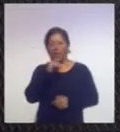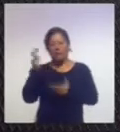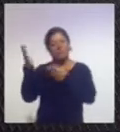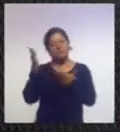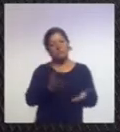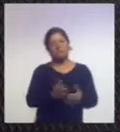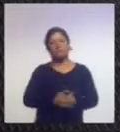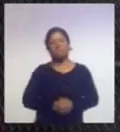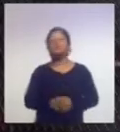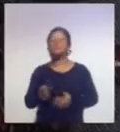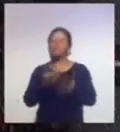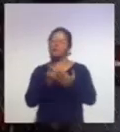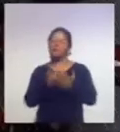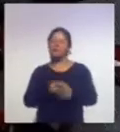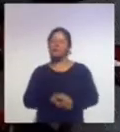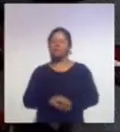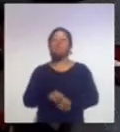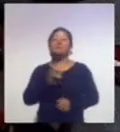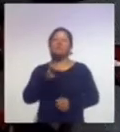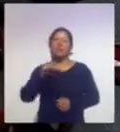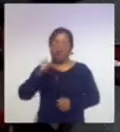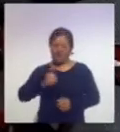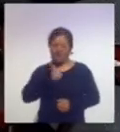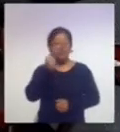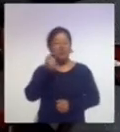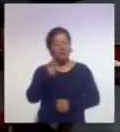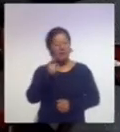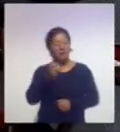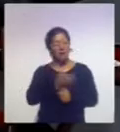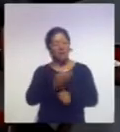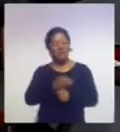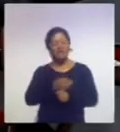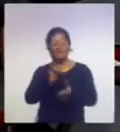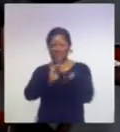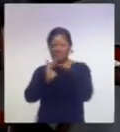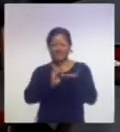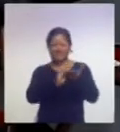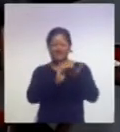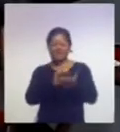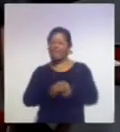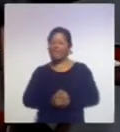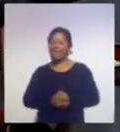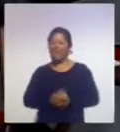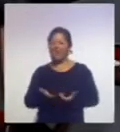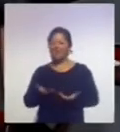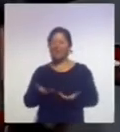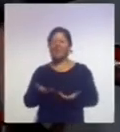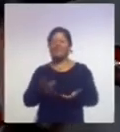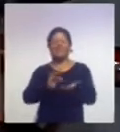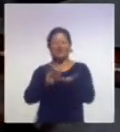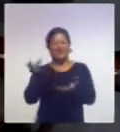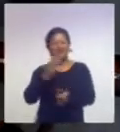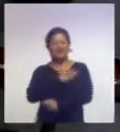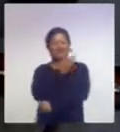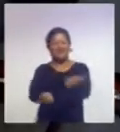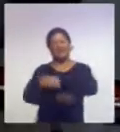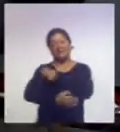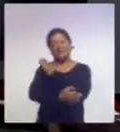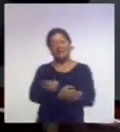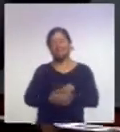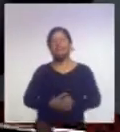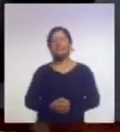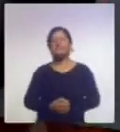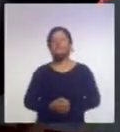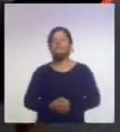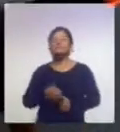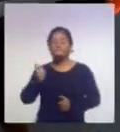Entonces, los esperamos. Sí, hay que aprovechar y no dejarlo para el último. Muchísimas gracias. Para servirte. Gracias. Hasta luego. Buena tarde. Buena tarde. Y aprovechando que estamos